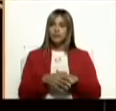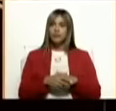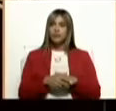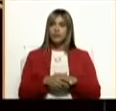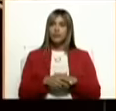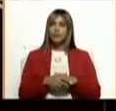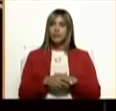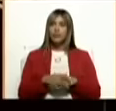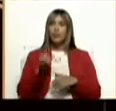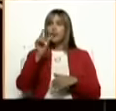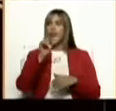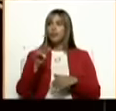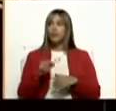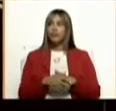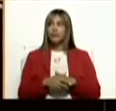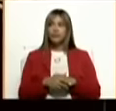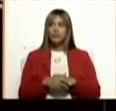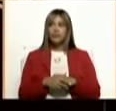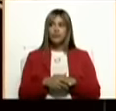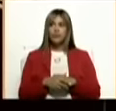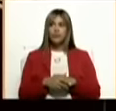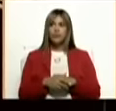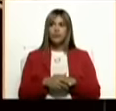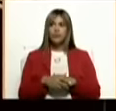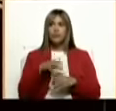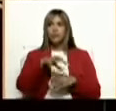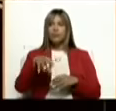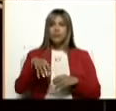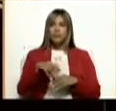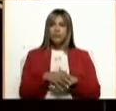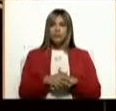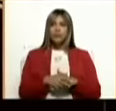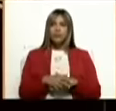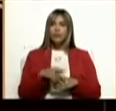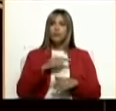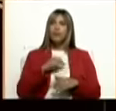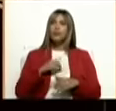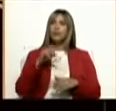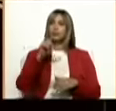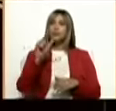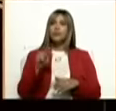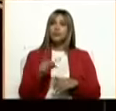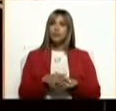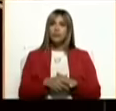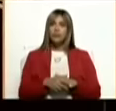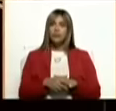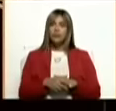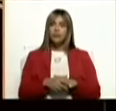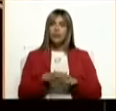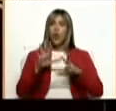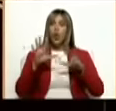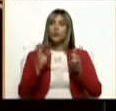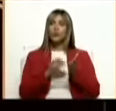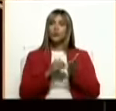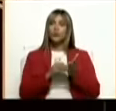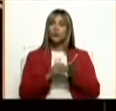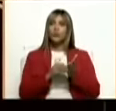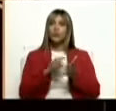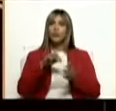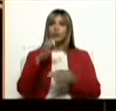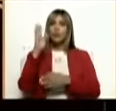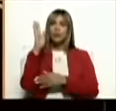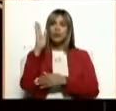de la Guayana Esequiba en extensión territorial. Nuestra Guayana Esequiba es 8 veces el estado